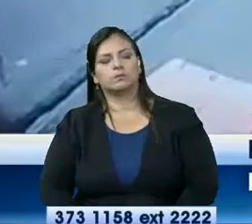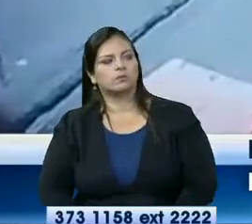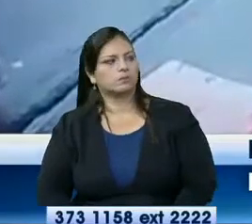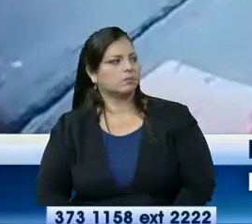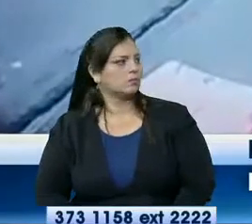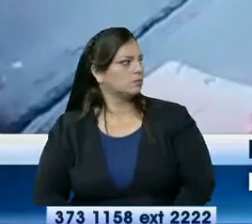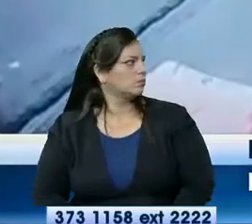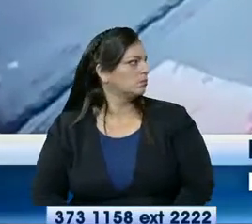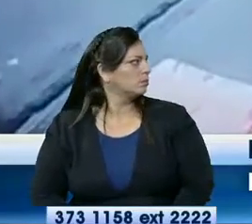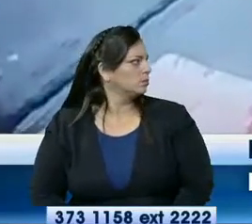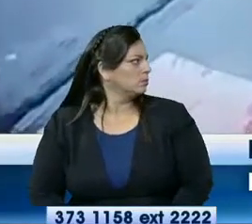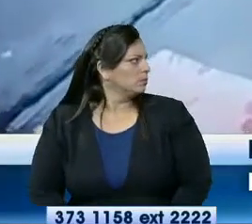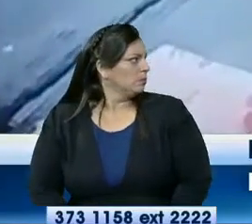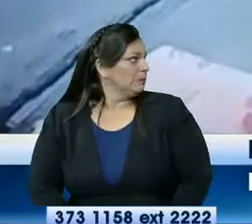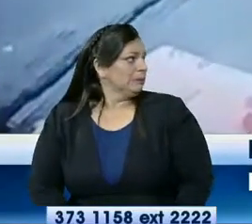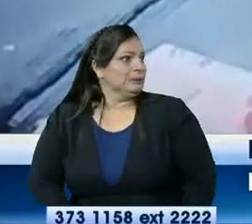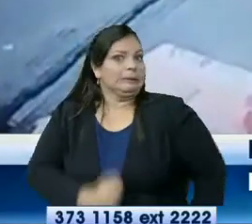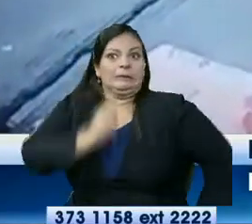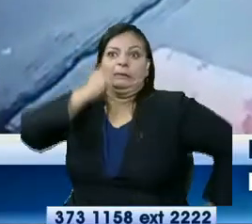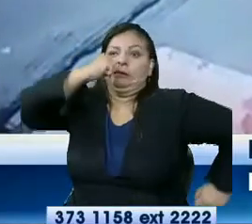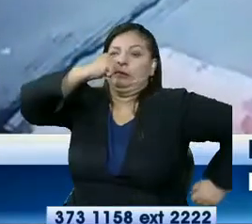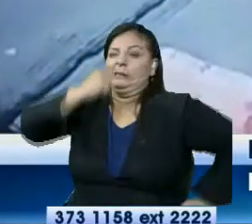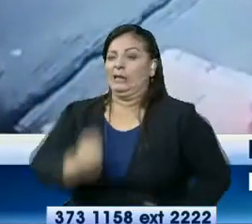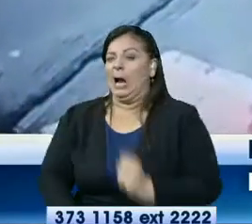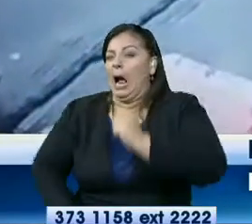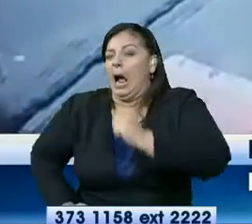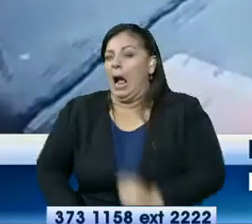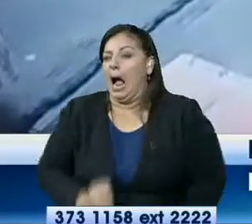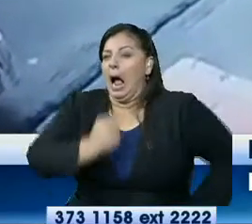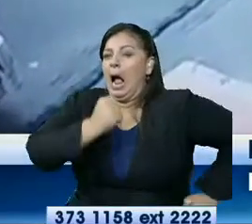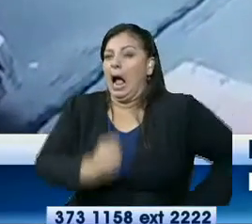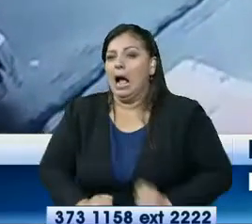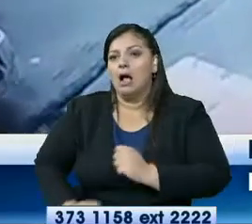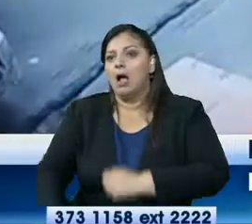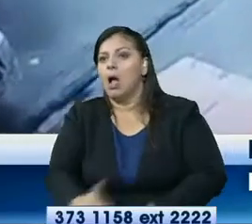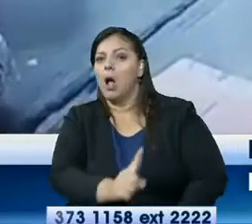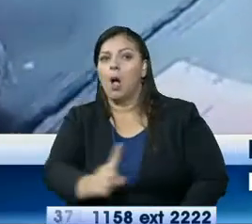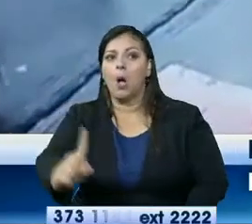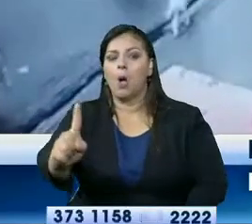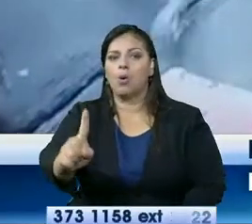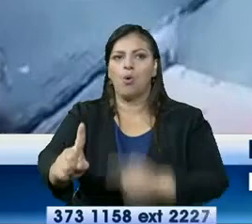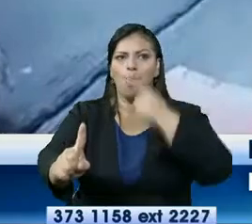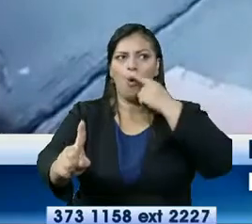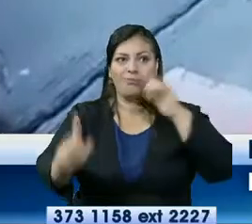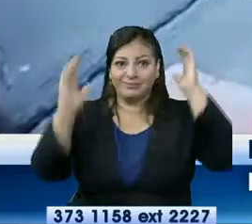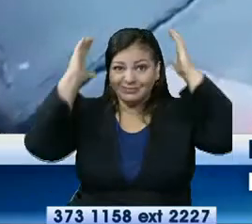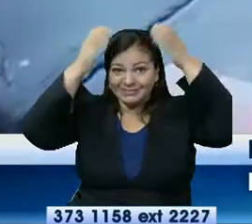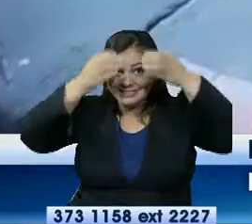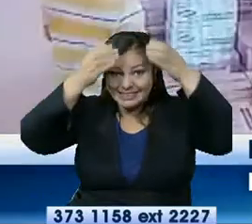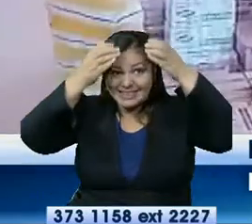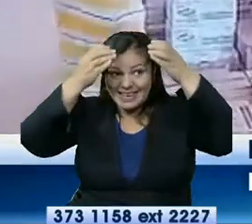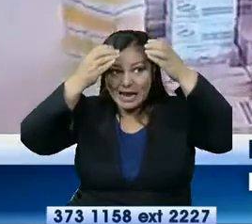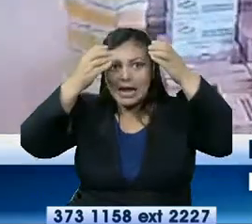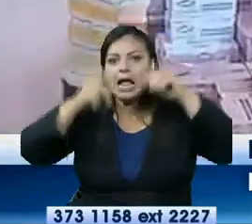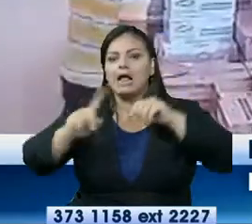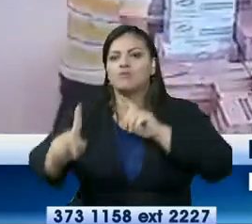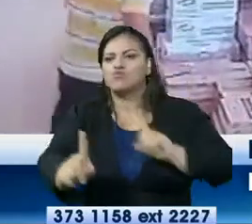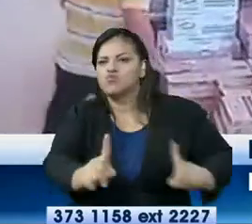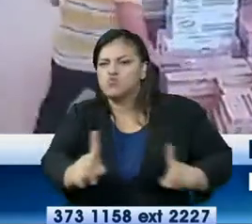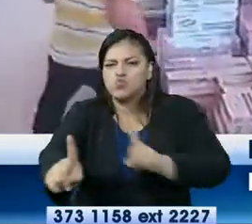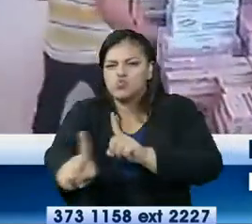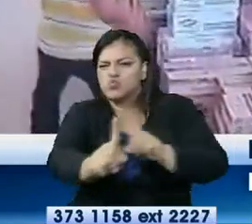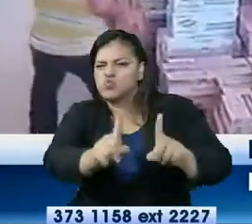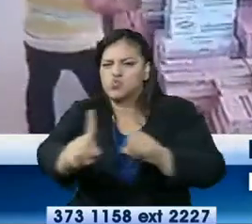Y fue la ocasión aprovechada por el hombre que lo seguía, quien disparó sin reparo alguno a plena luz del día en la calle.